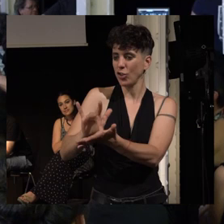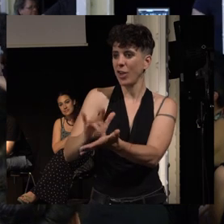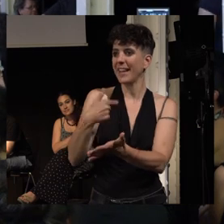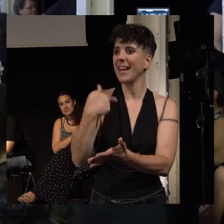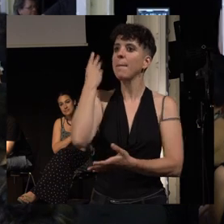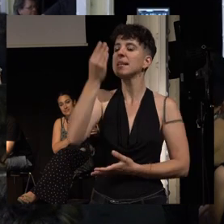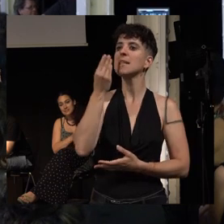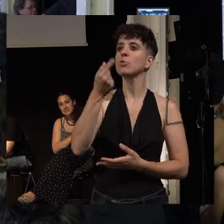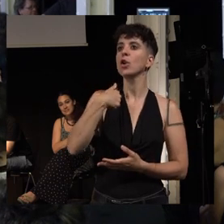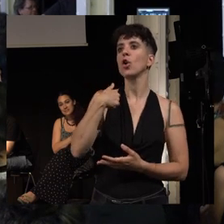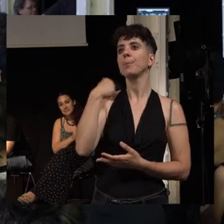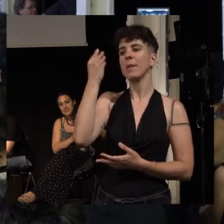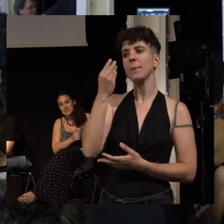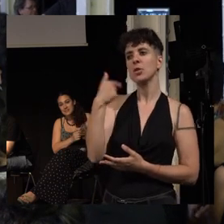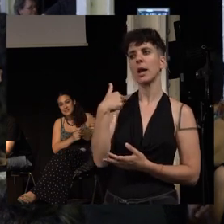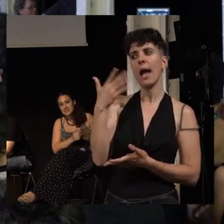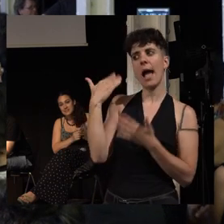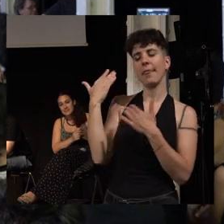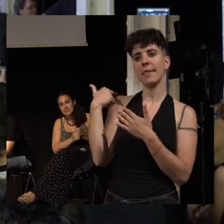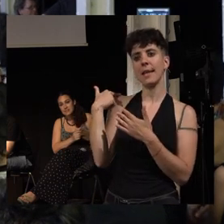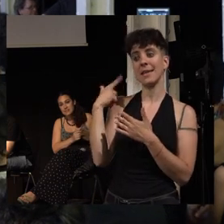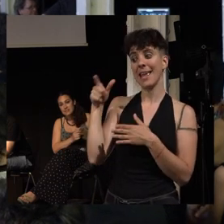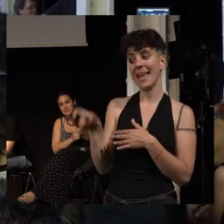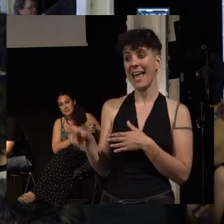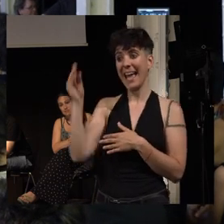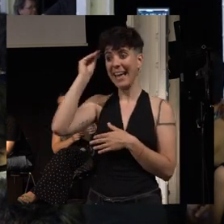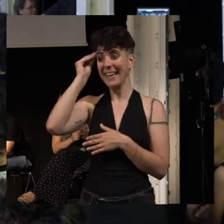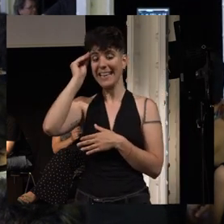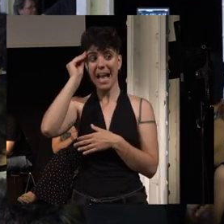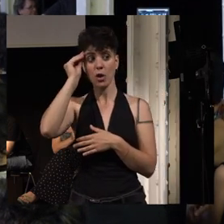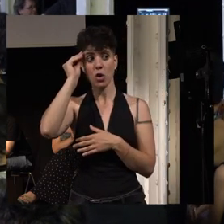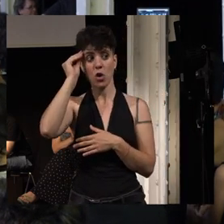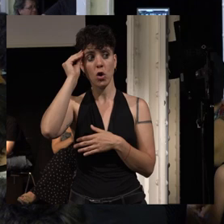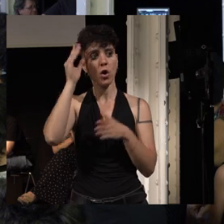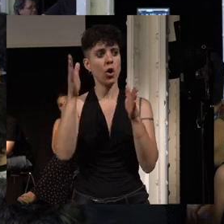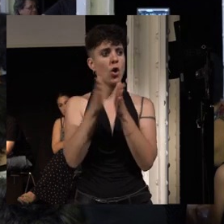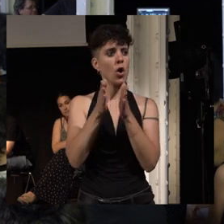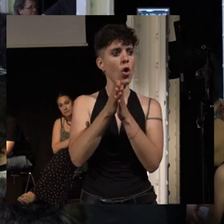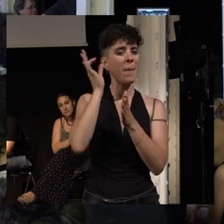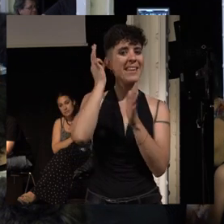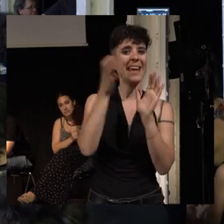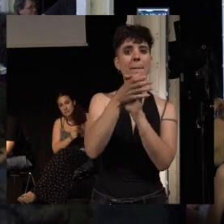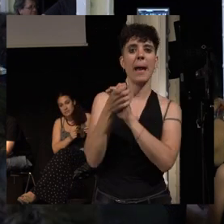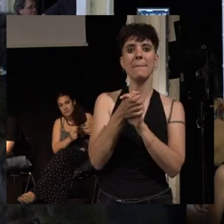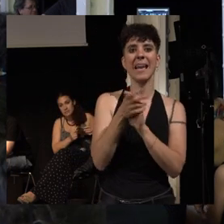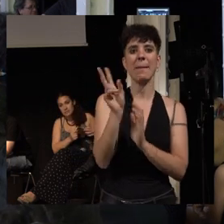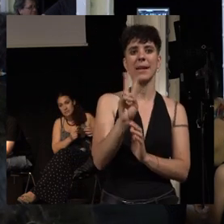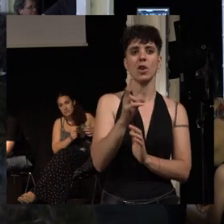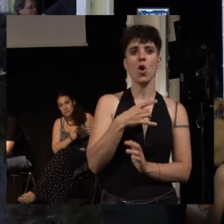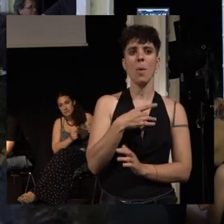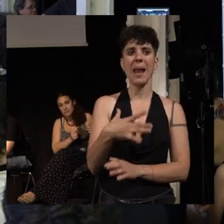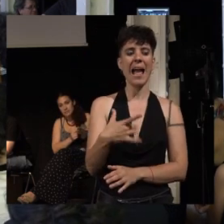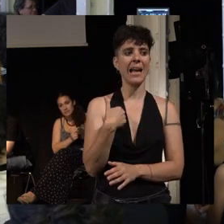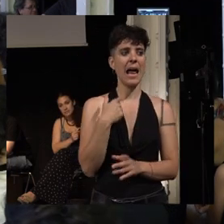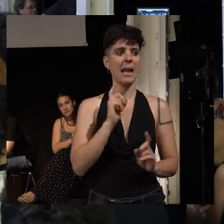yo crea que donde estaba el gitano, la compañera que es mi amiga venezolana blanca, la mexicana